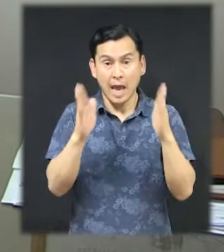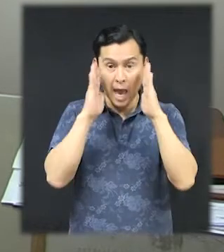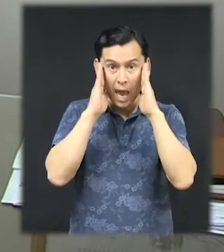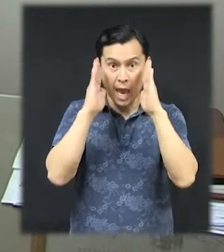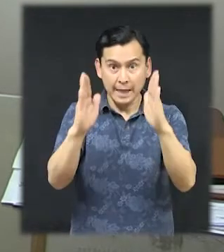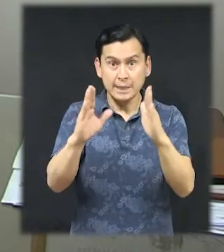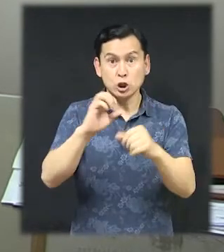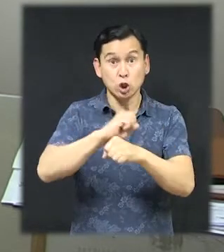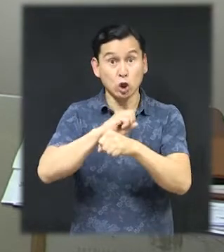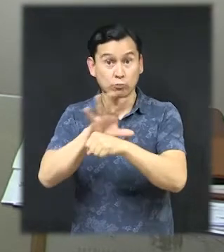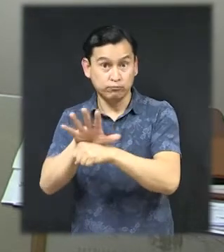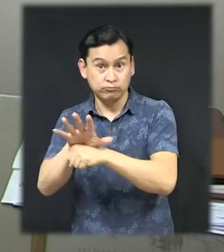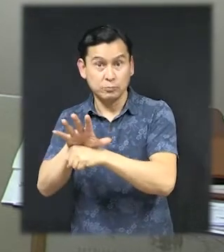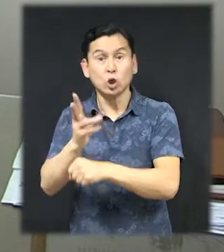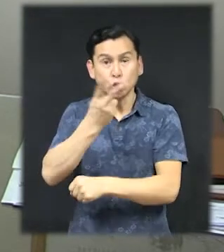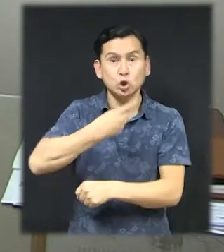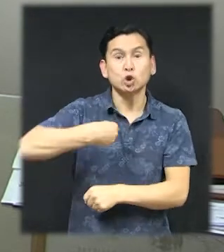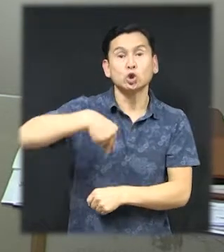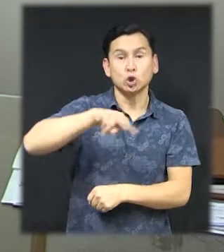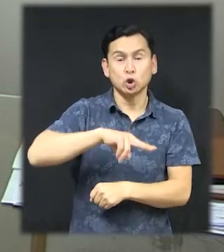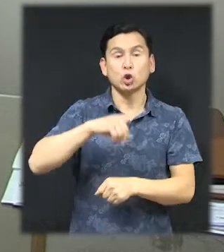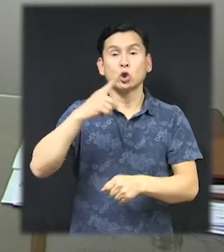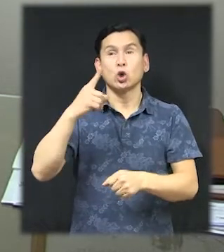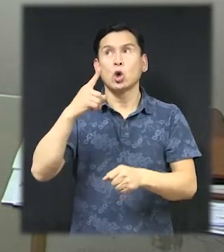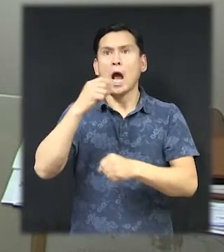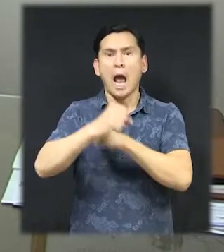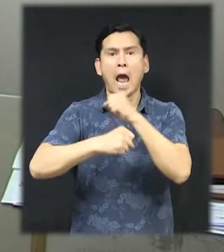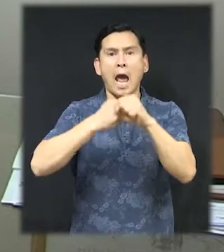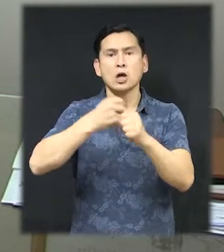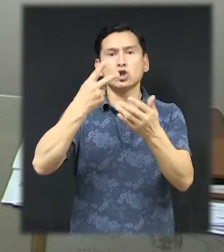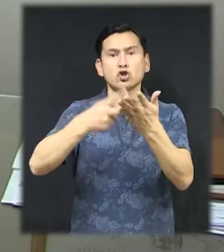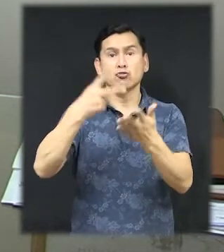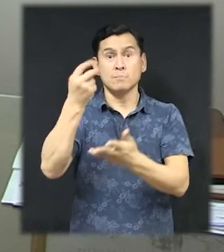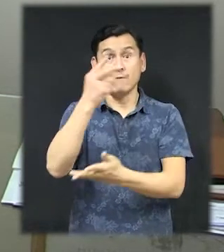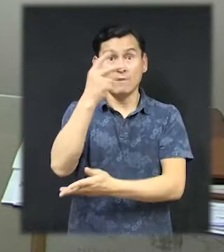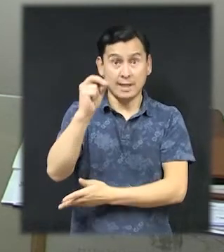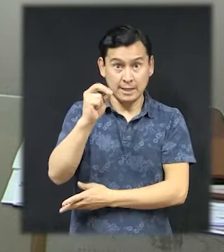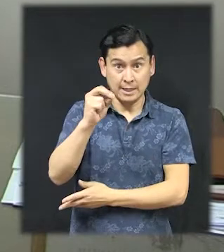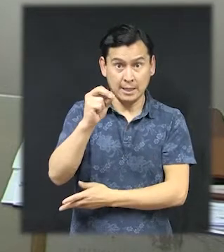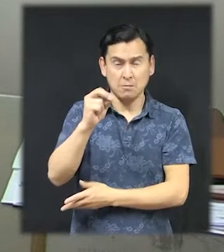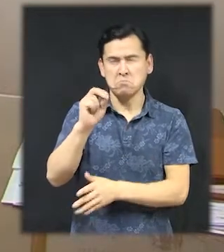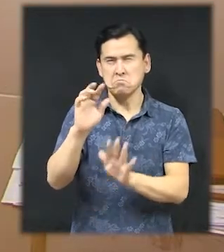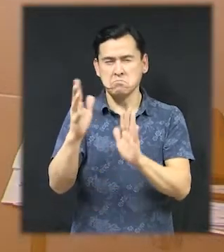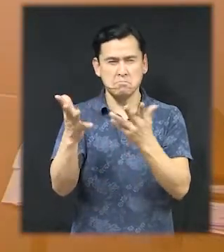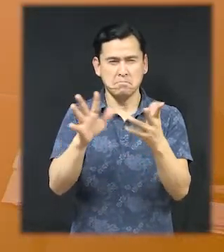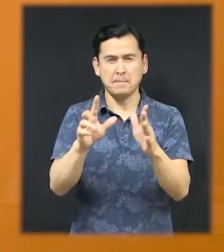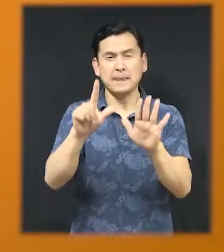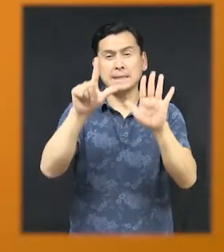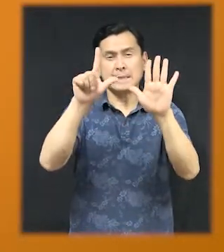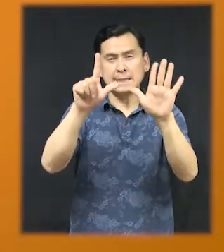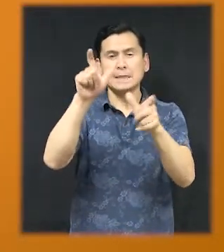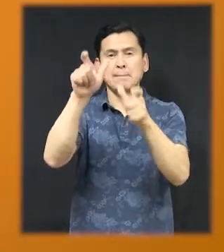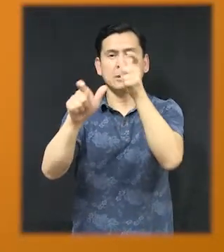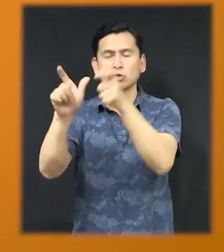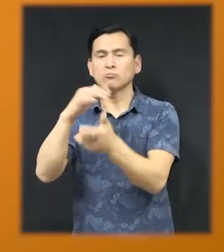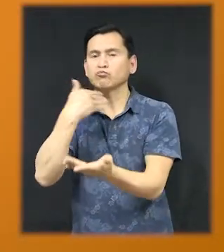COVID, nosotros tuvimos durante el año 2020 del orden de 7 fallecimientos.